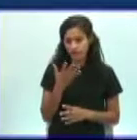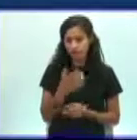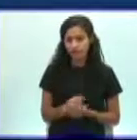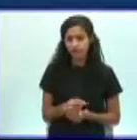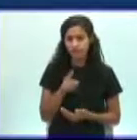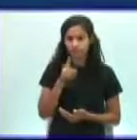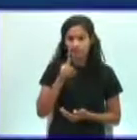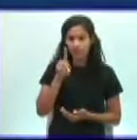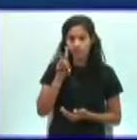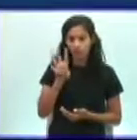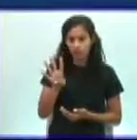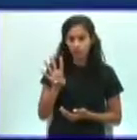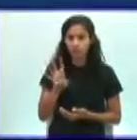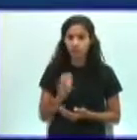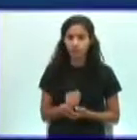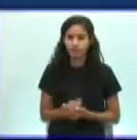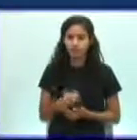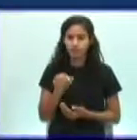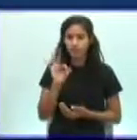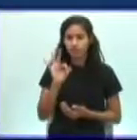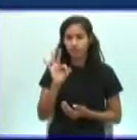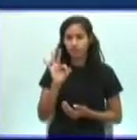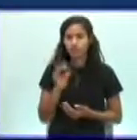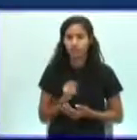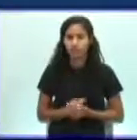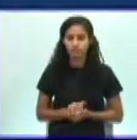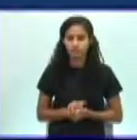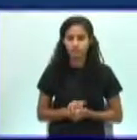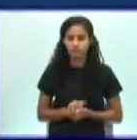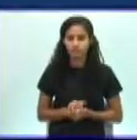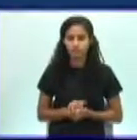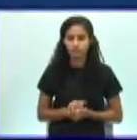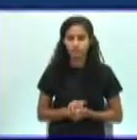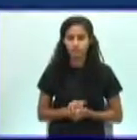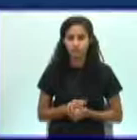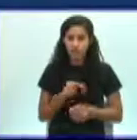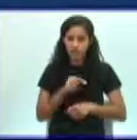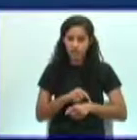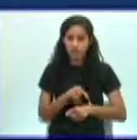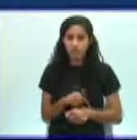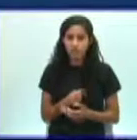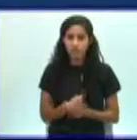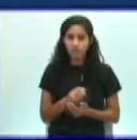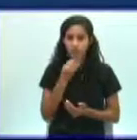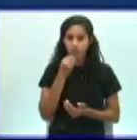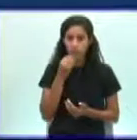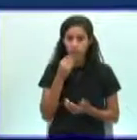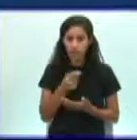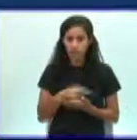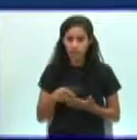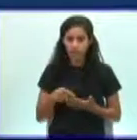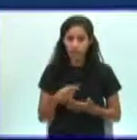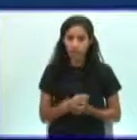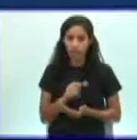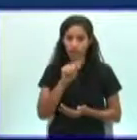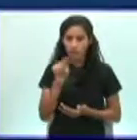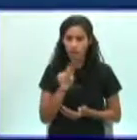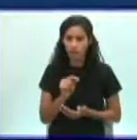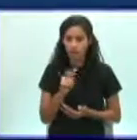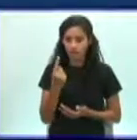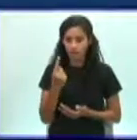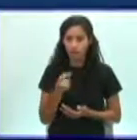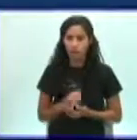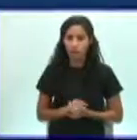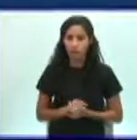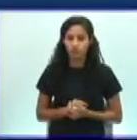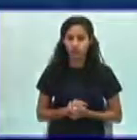de 14 y 8. Te doy un tiempo para que escribas la primera